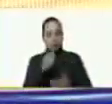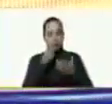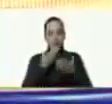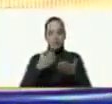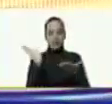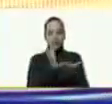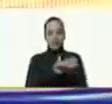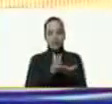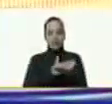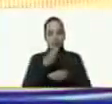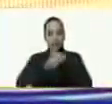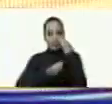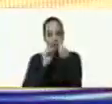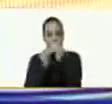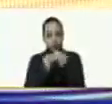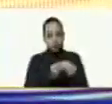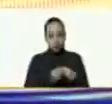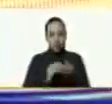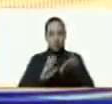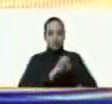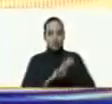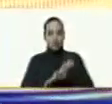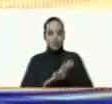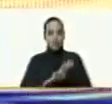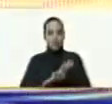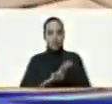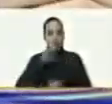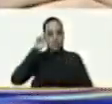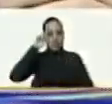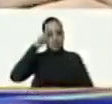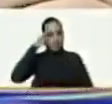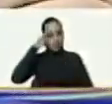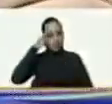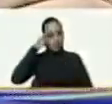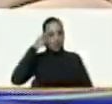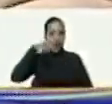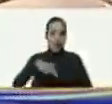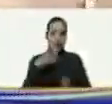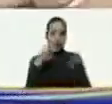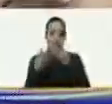motivo de esta feria, Luis Alberto.